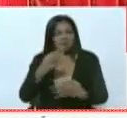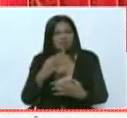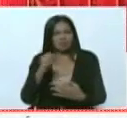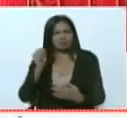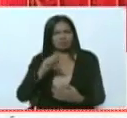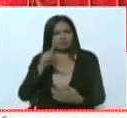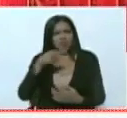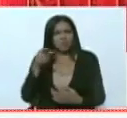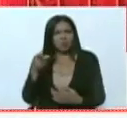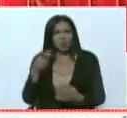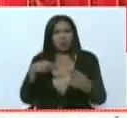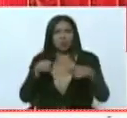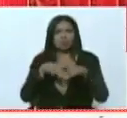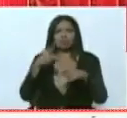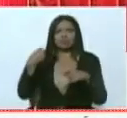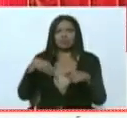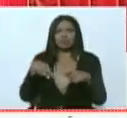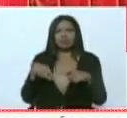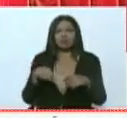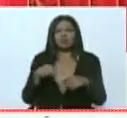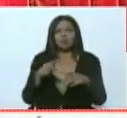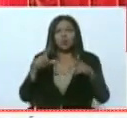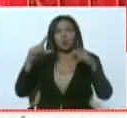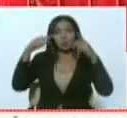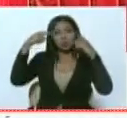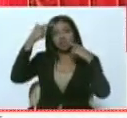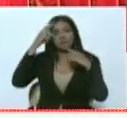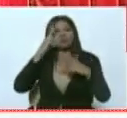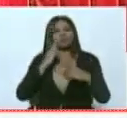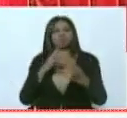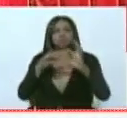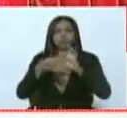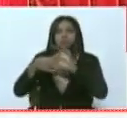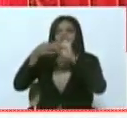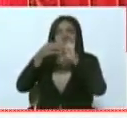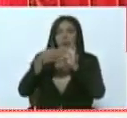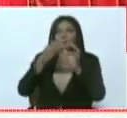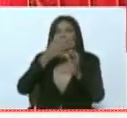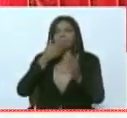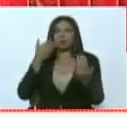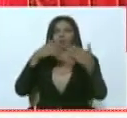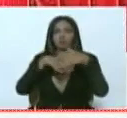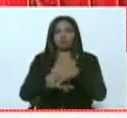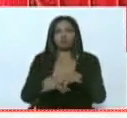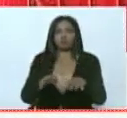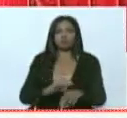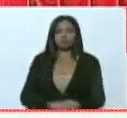Para tener las VCH mejor organizadas y articuladas,